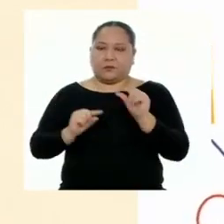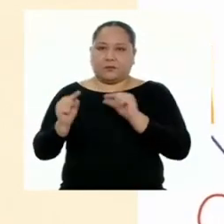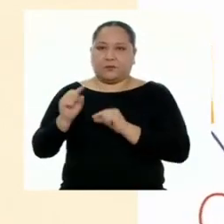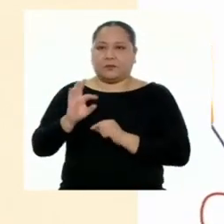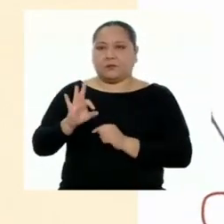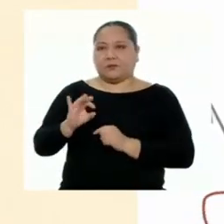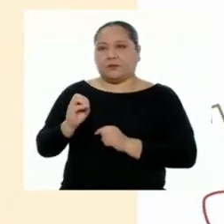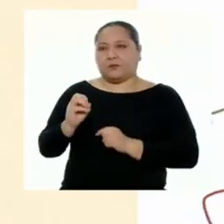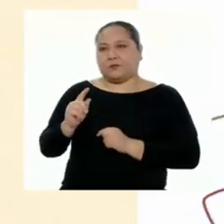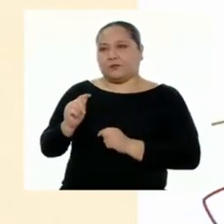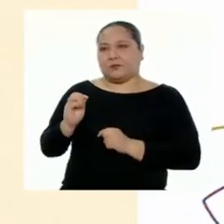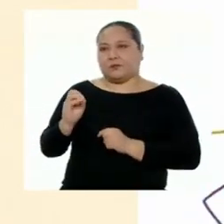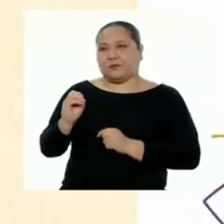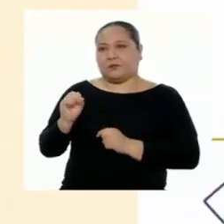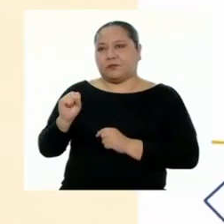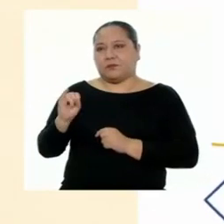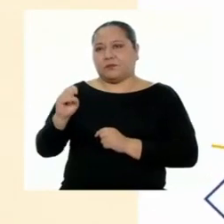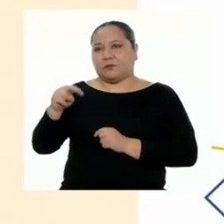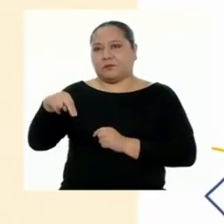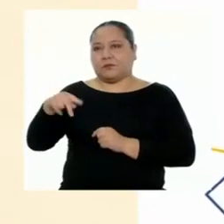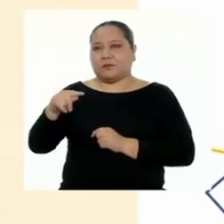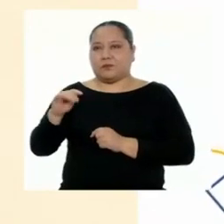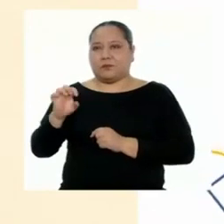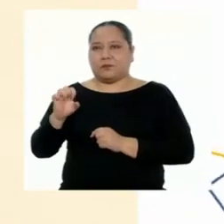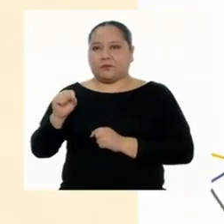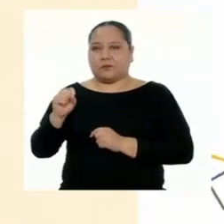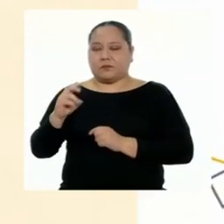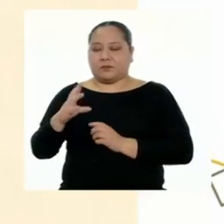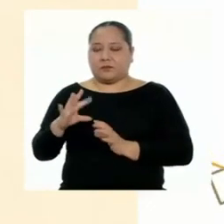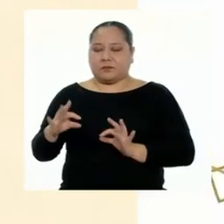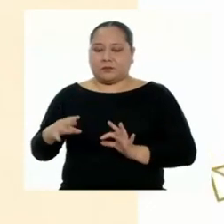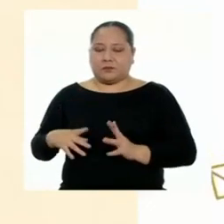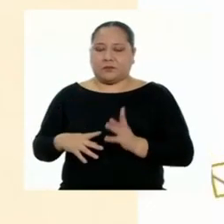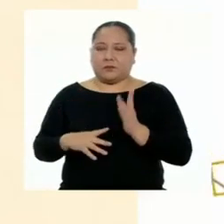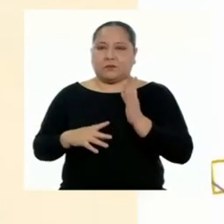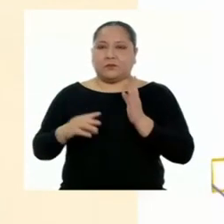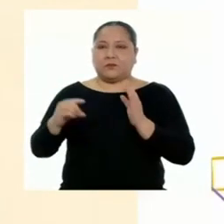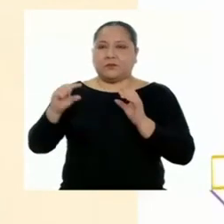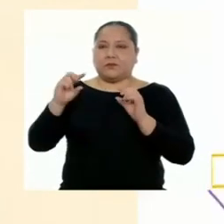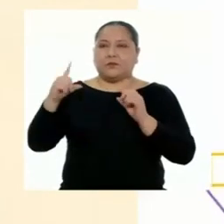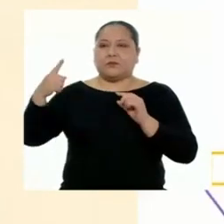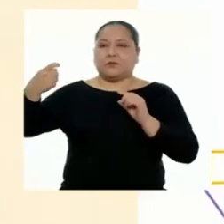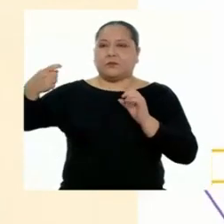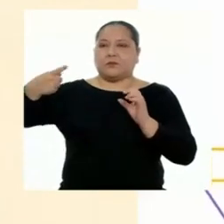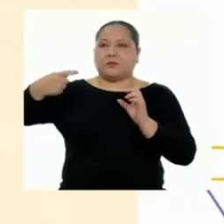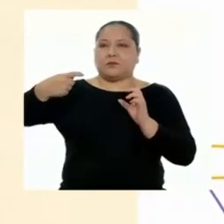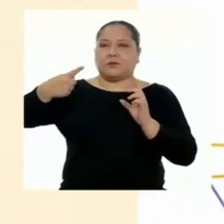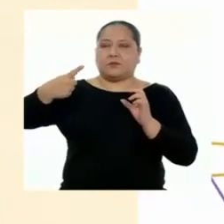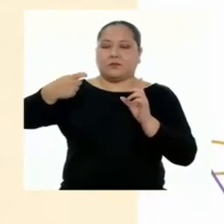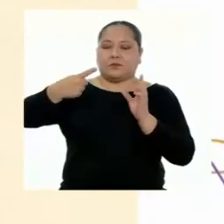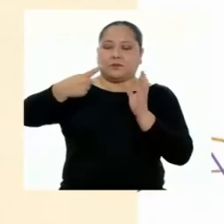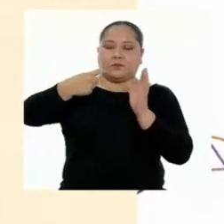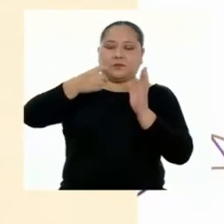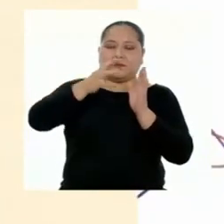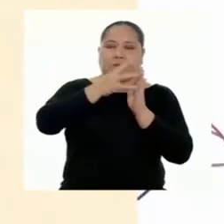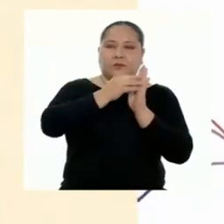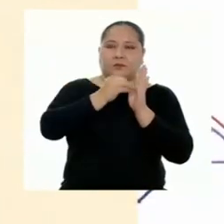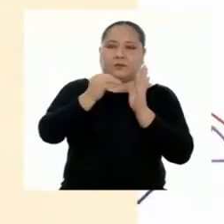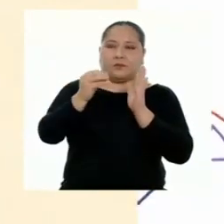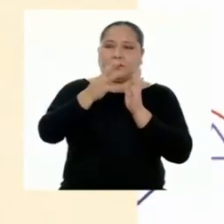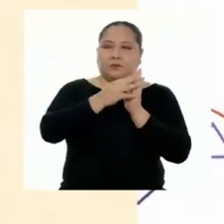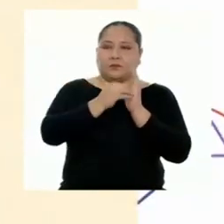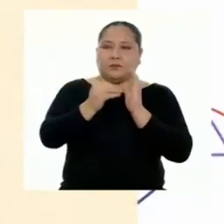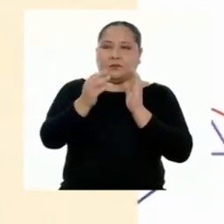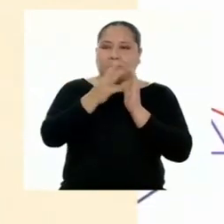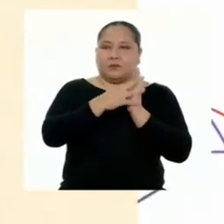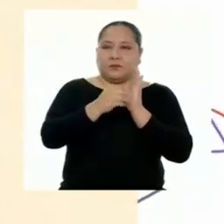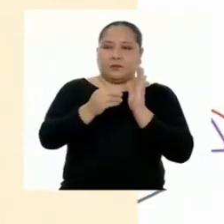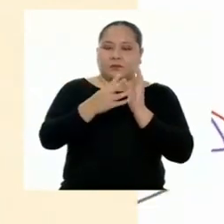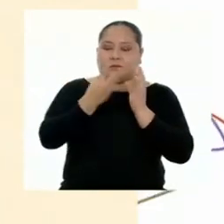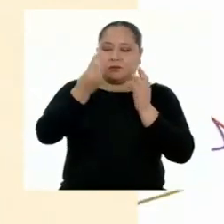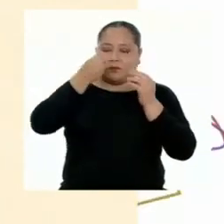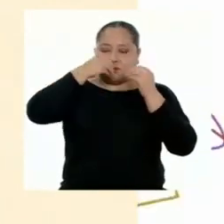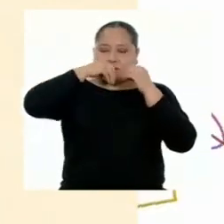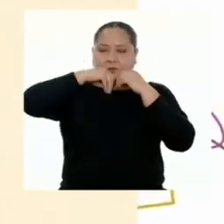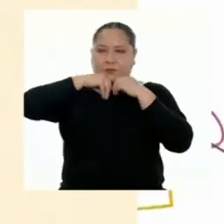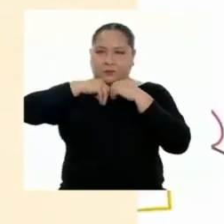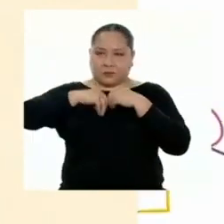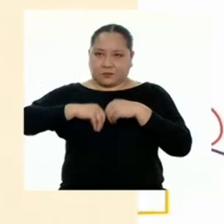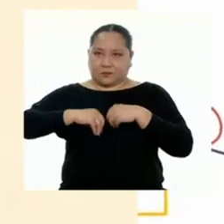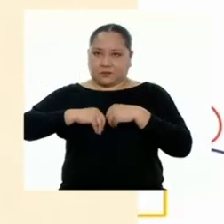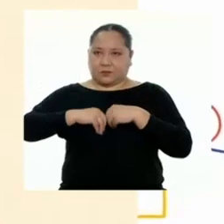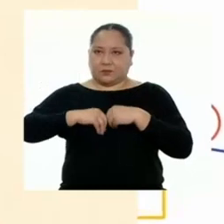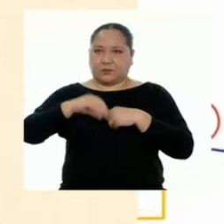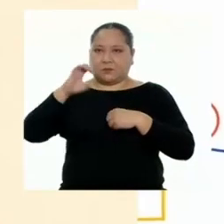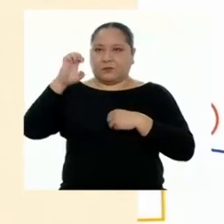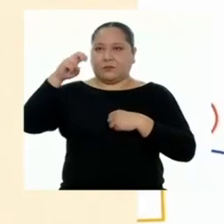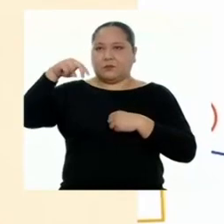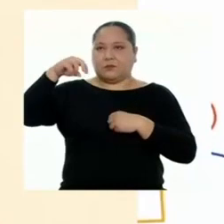fotosíntesis. Si una oruga come una hoja, está obteniendo energía química. Parte de esa energía se pierde